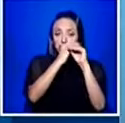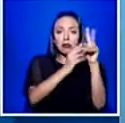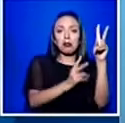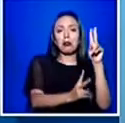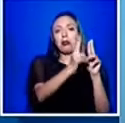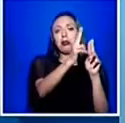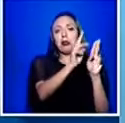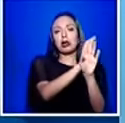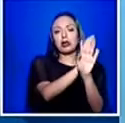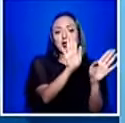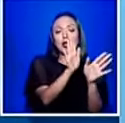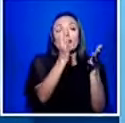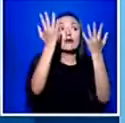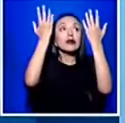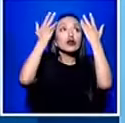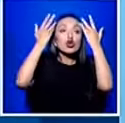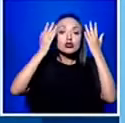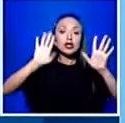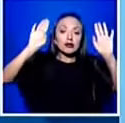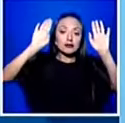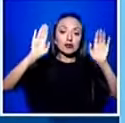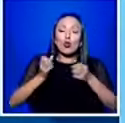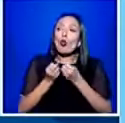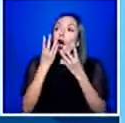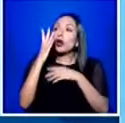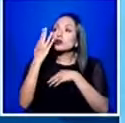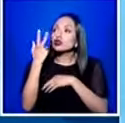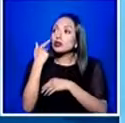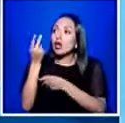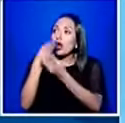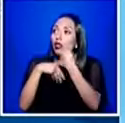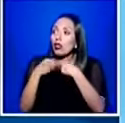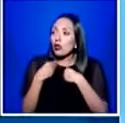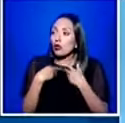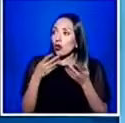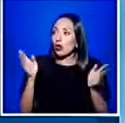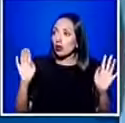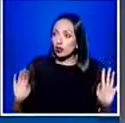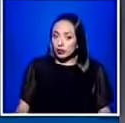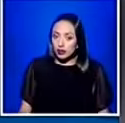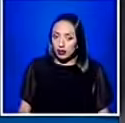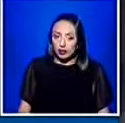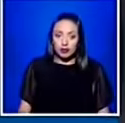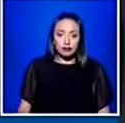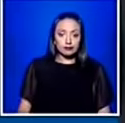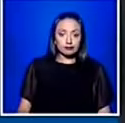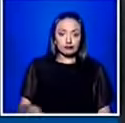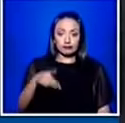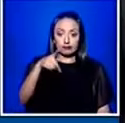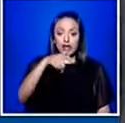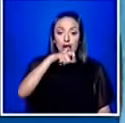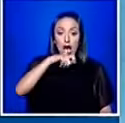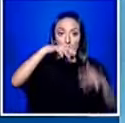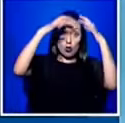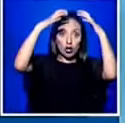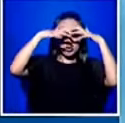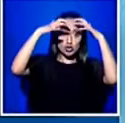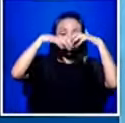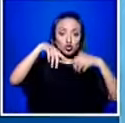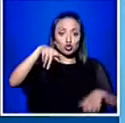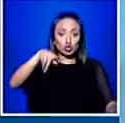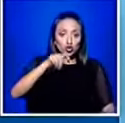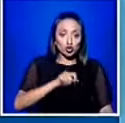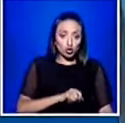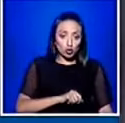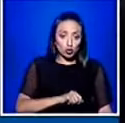agua y sabrá Dios en cuántos días más nos vuelven a dar. Literalmente, sabrá Dios, porque acá no les dicen nada y